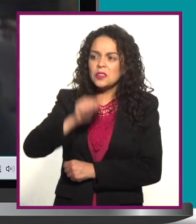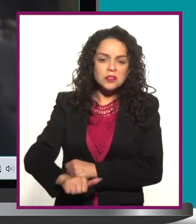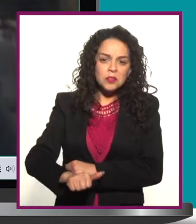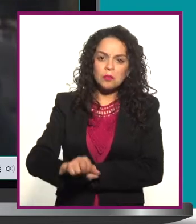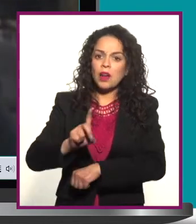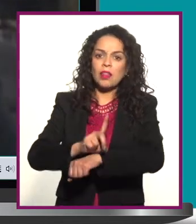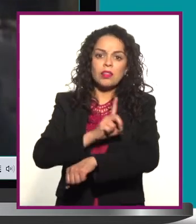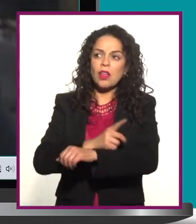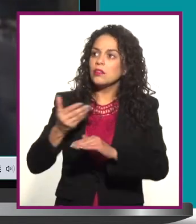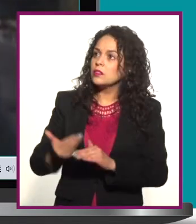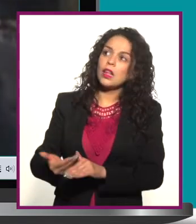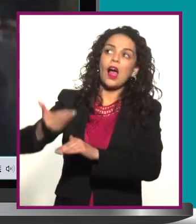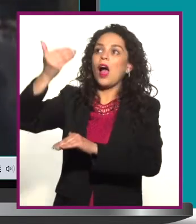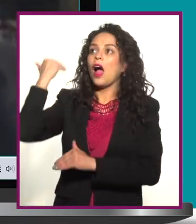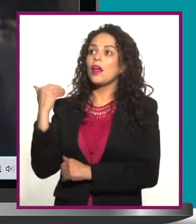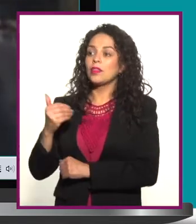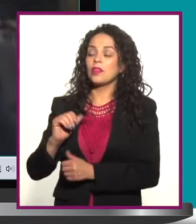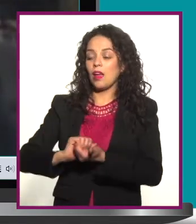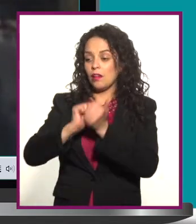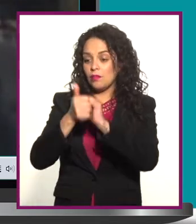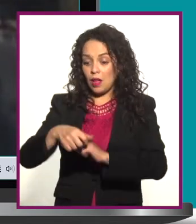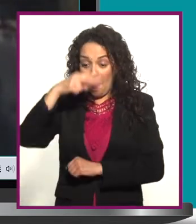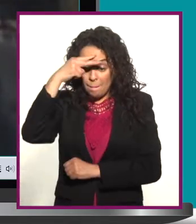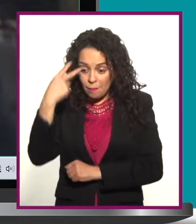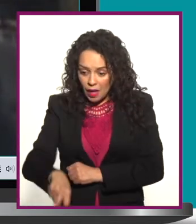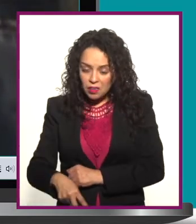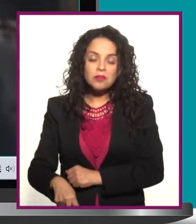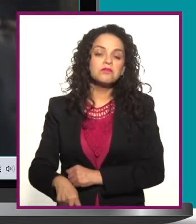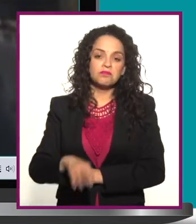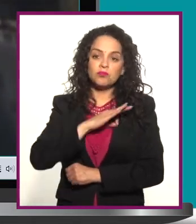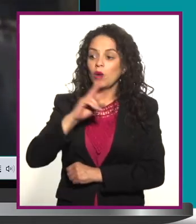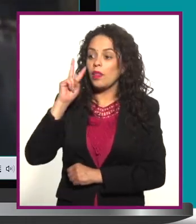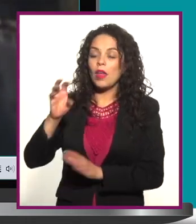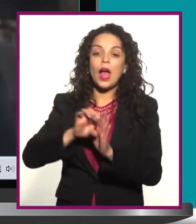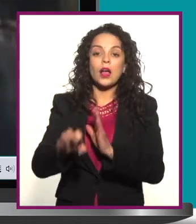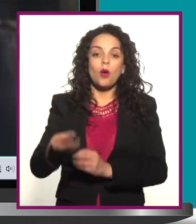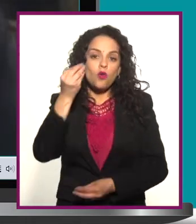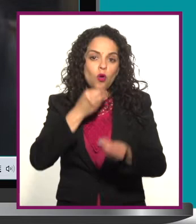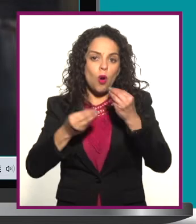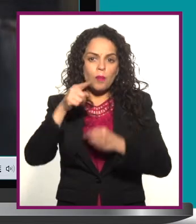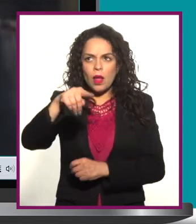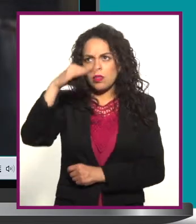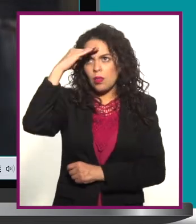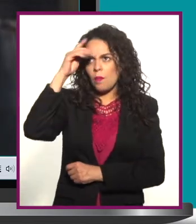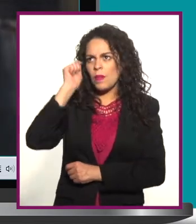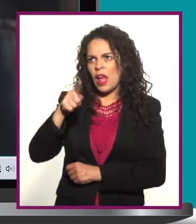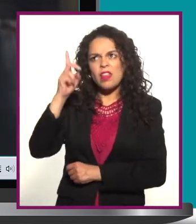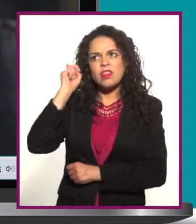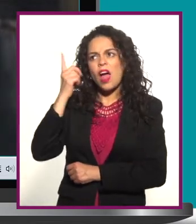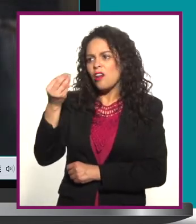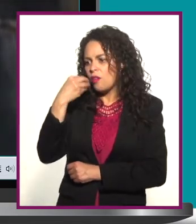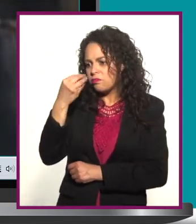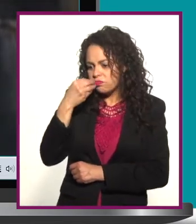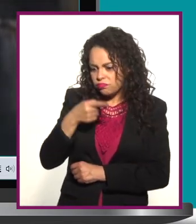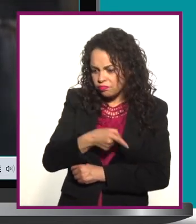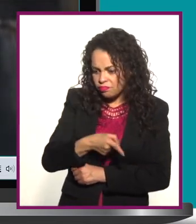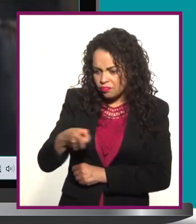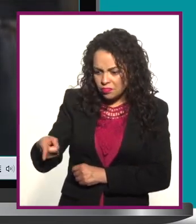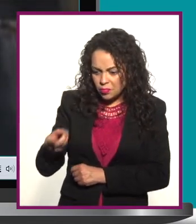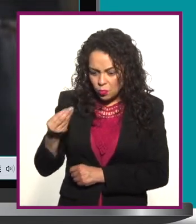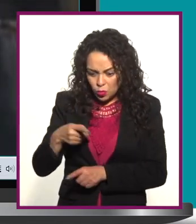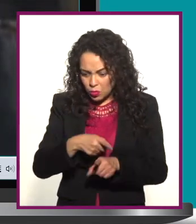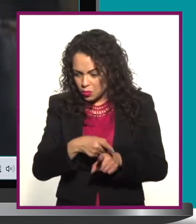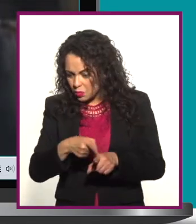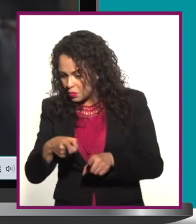siempre, desde antes incluso de que México fuera México. Lo podemos ver en la comida, por ejemplo, ustedes piensen en lo que ustedes comen todos los